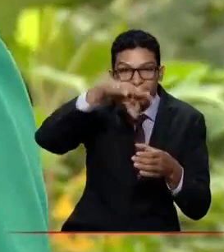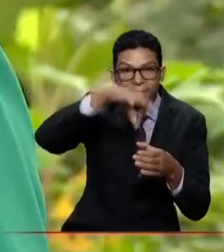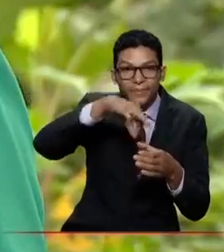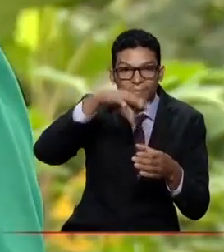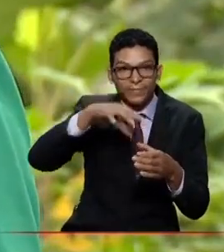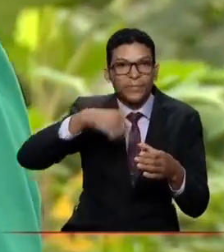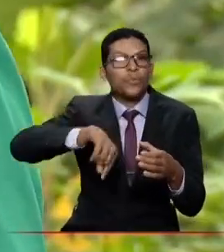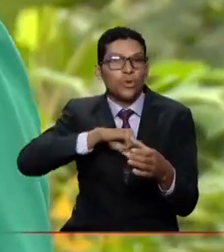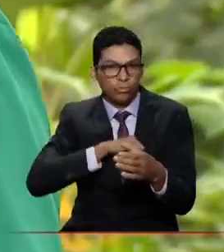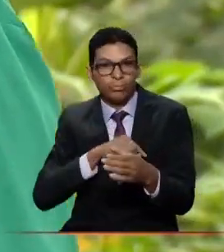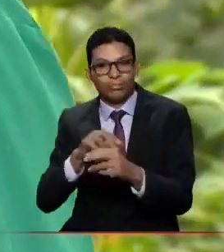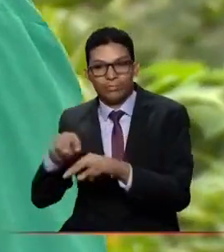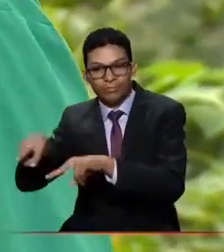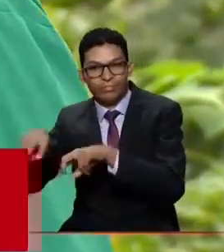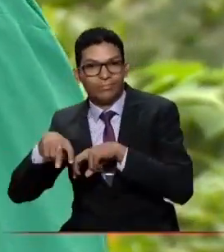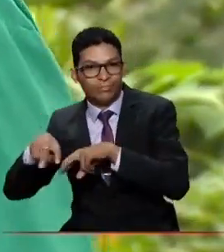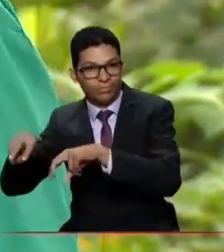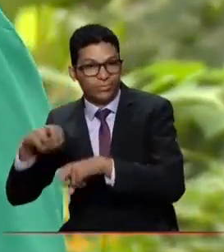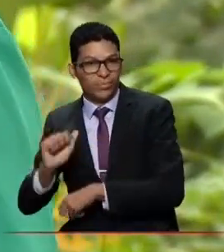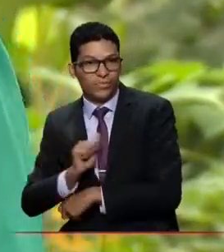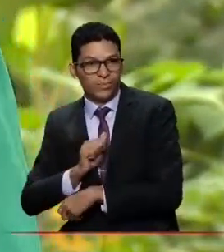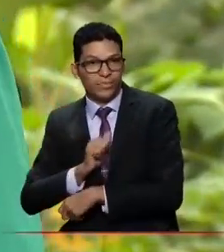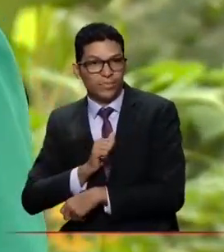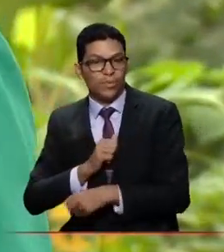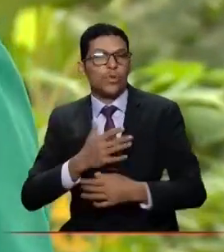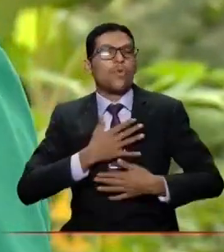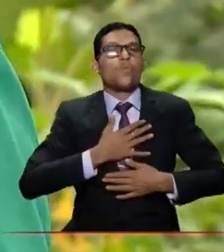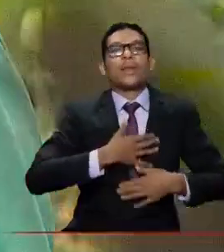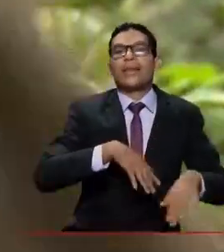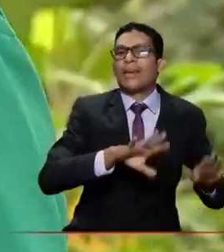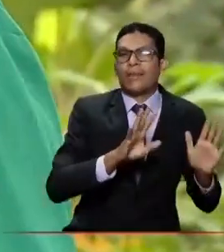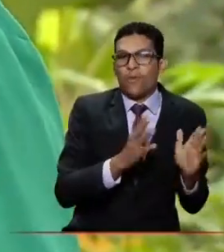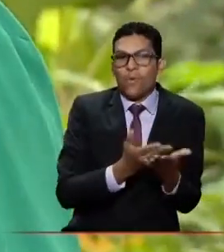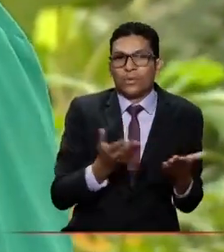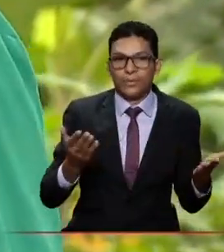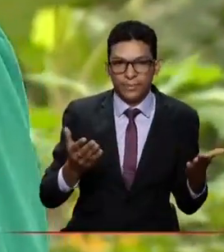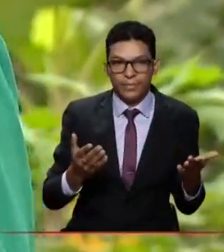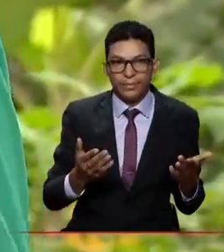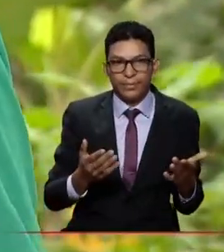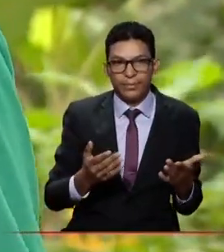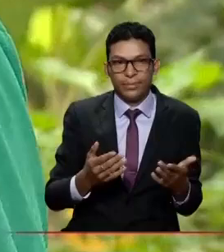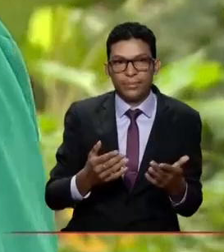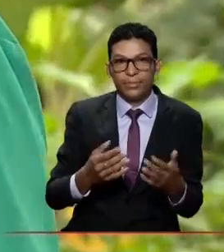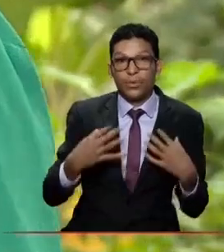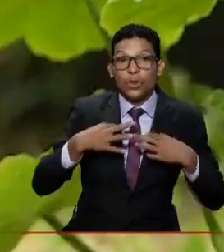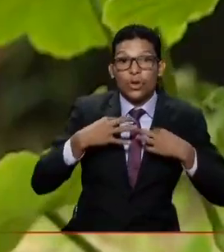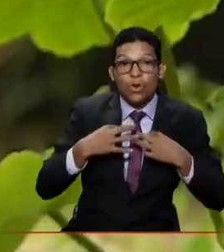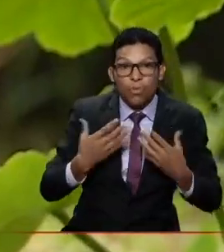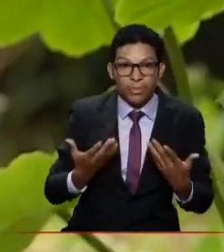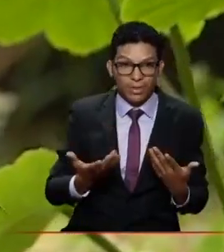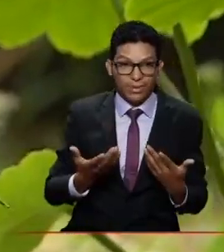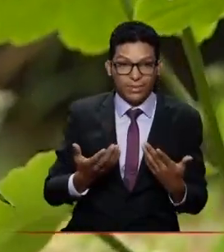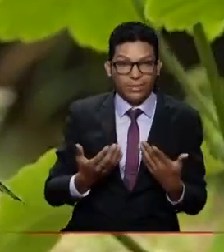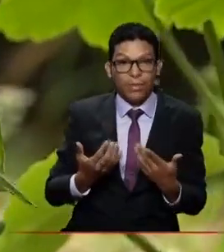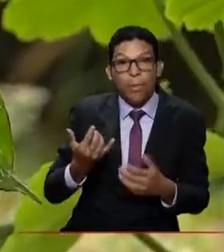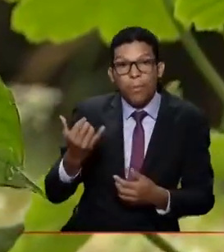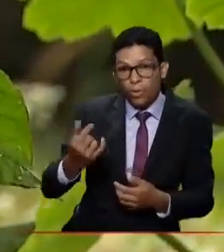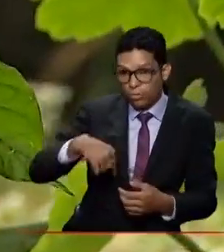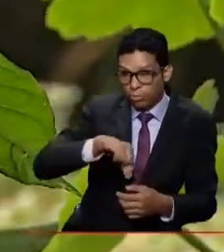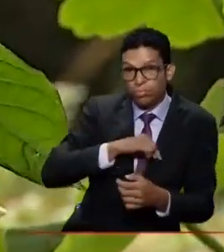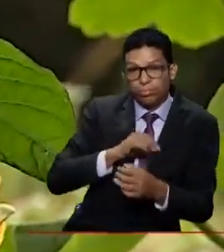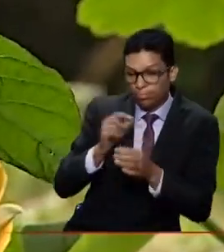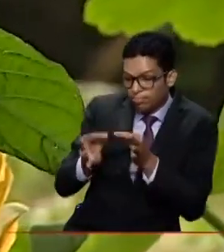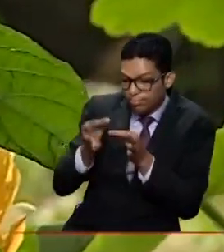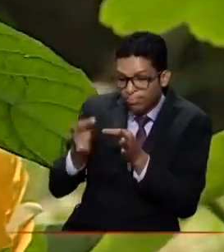las cultivamos, las podemos hacer cualquier tipo de cosa, materias textiles, nosotros mismos las